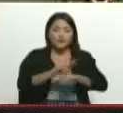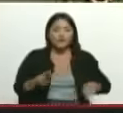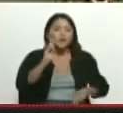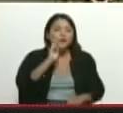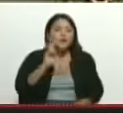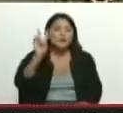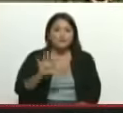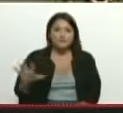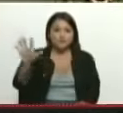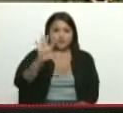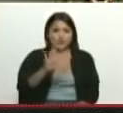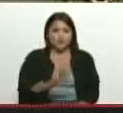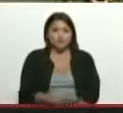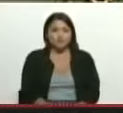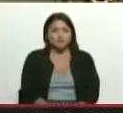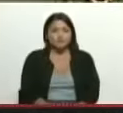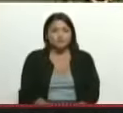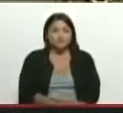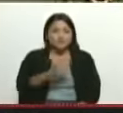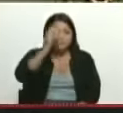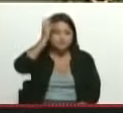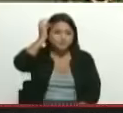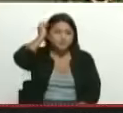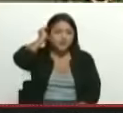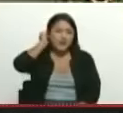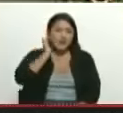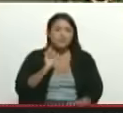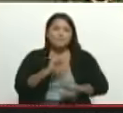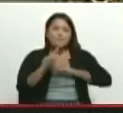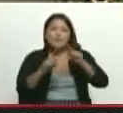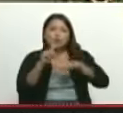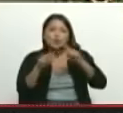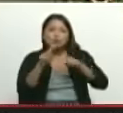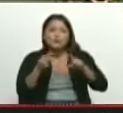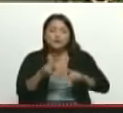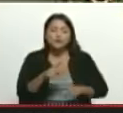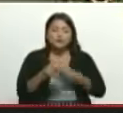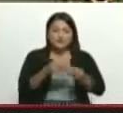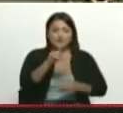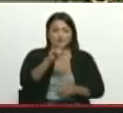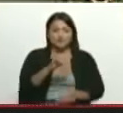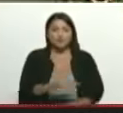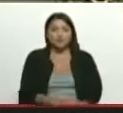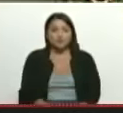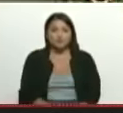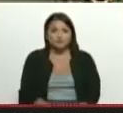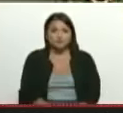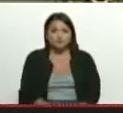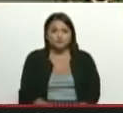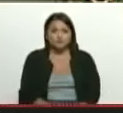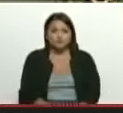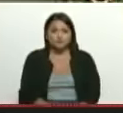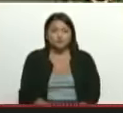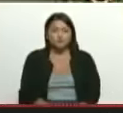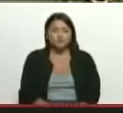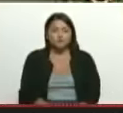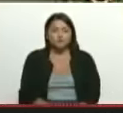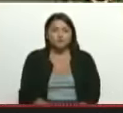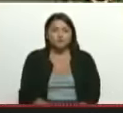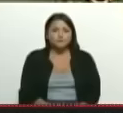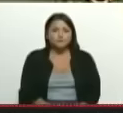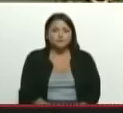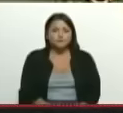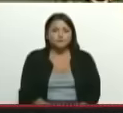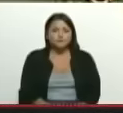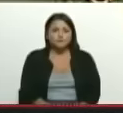República Bolivariana de Venezuela, las preguntas que se formularán en el referendo